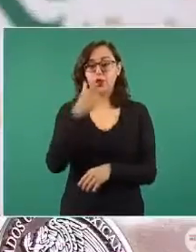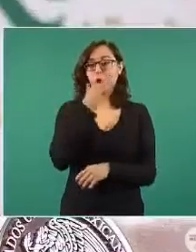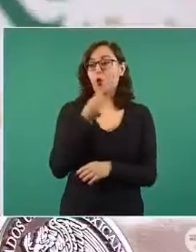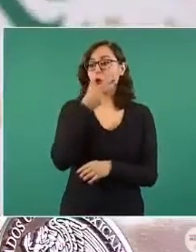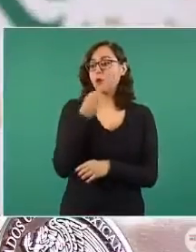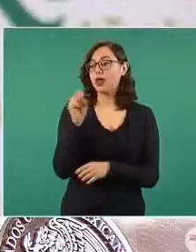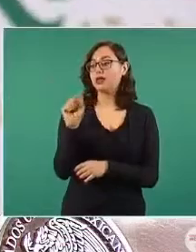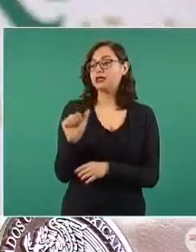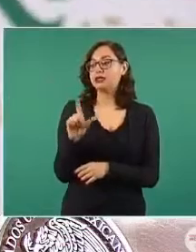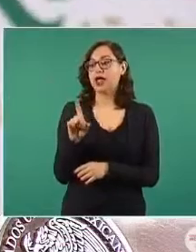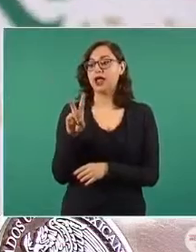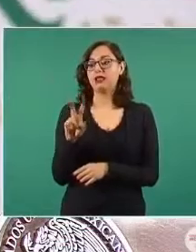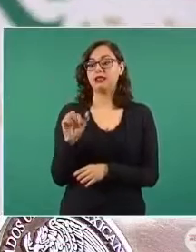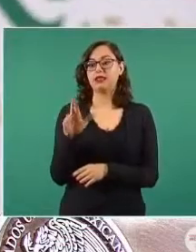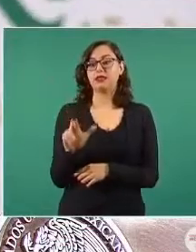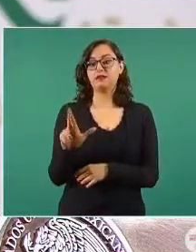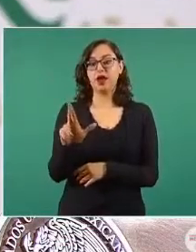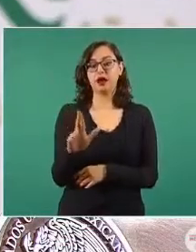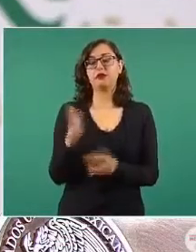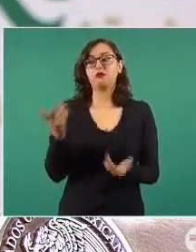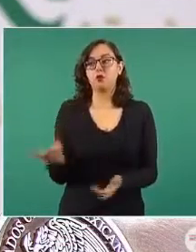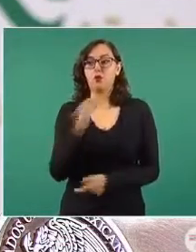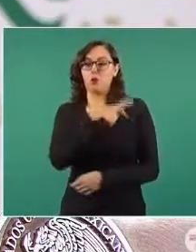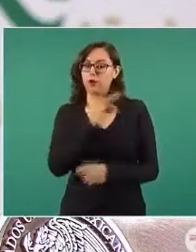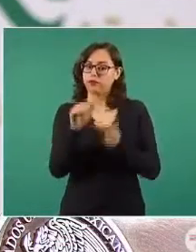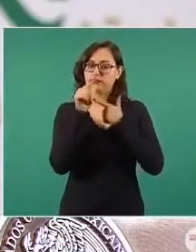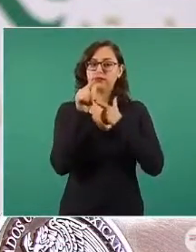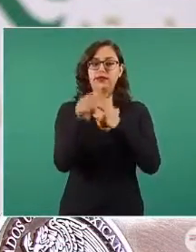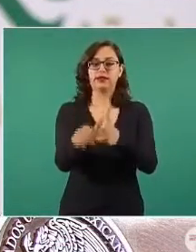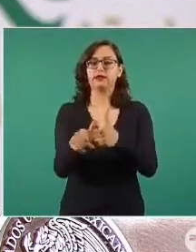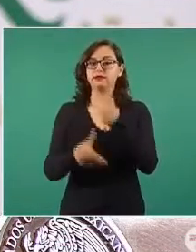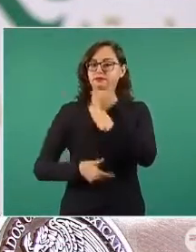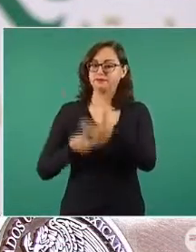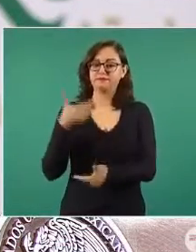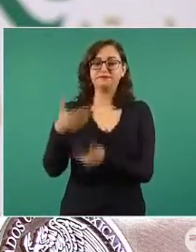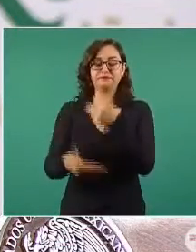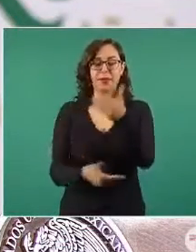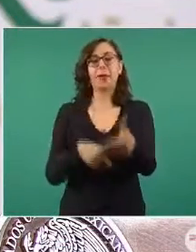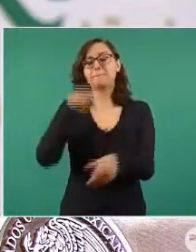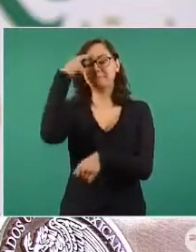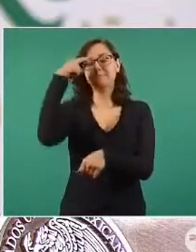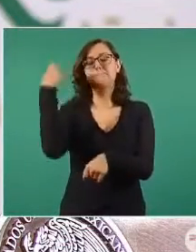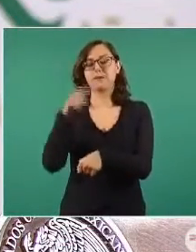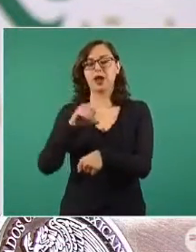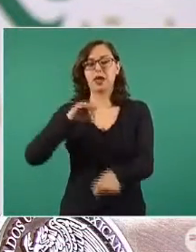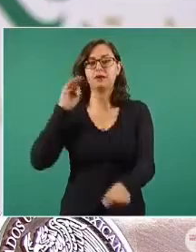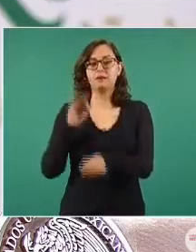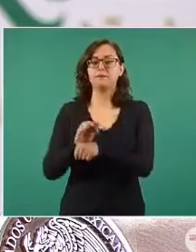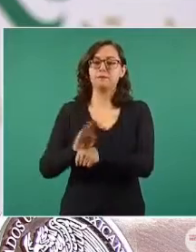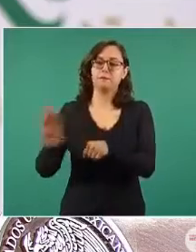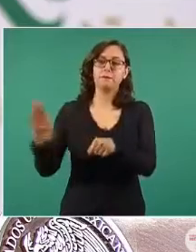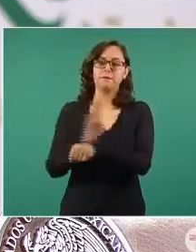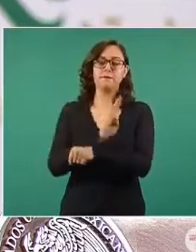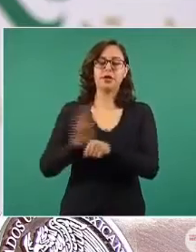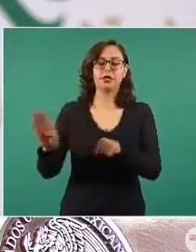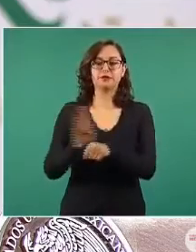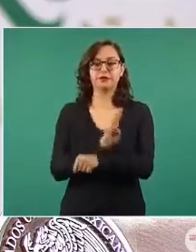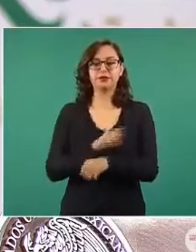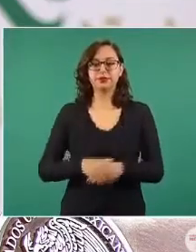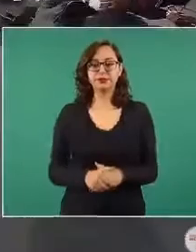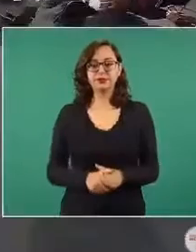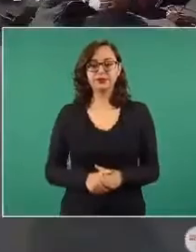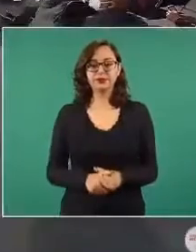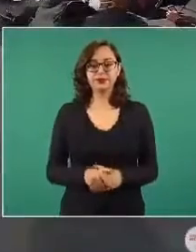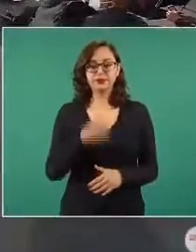gran papel, pueda seguir adelante con esto. Ojalá que sea para el bien del Poder Judicial lo que se ha podido